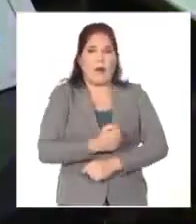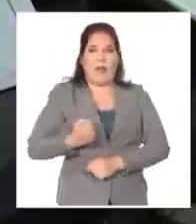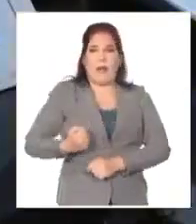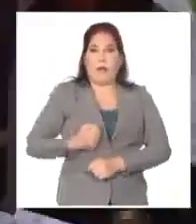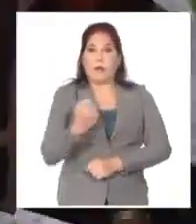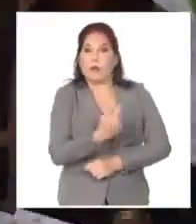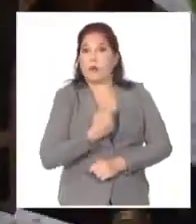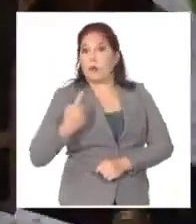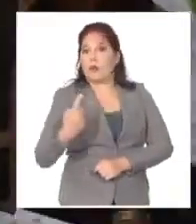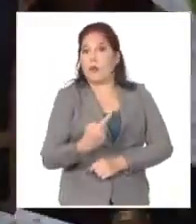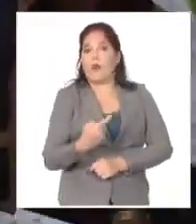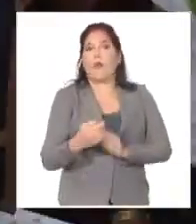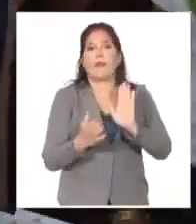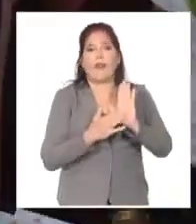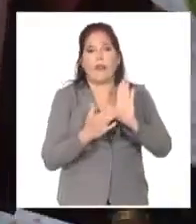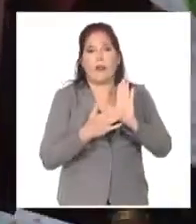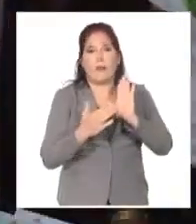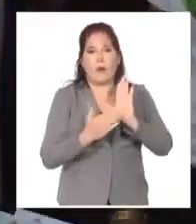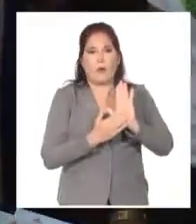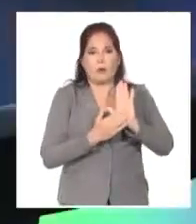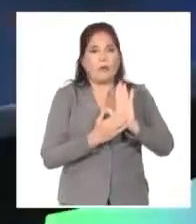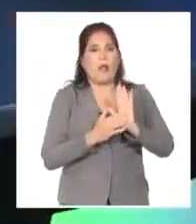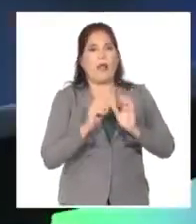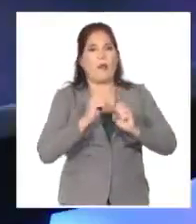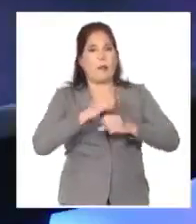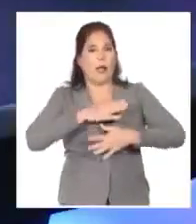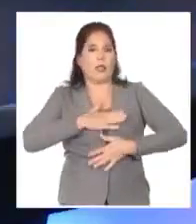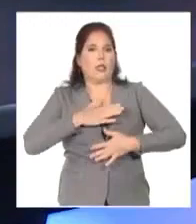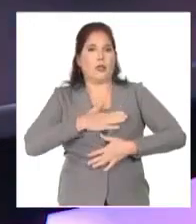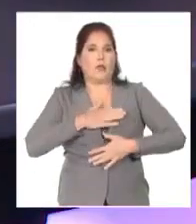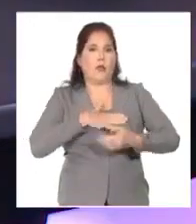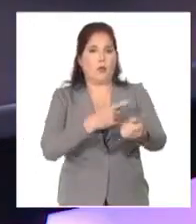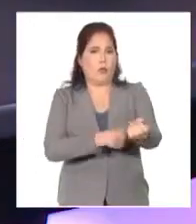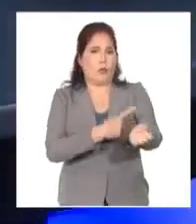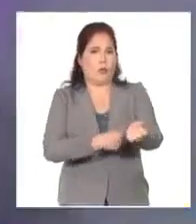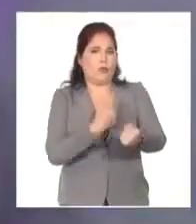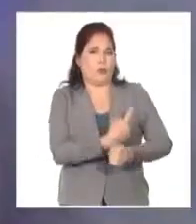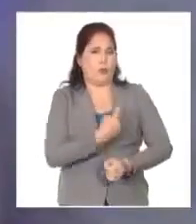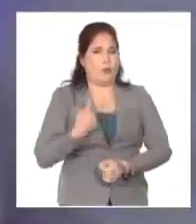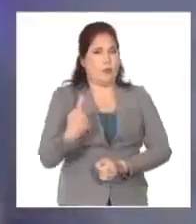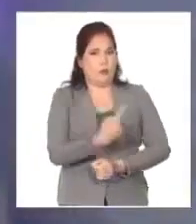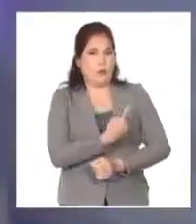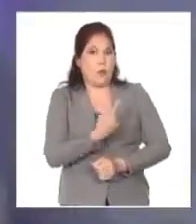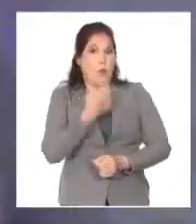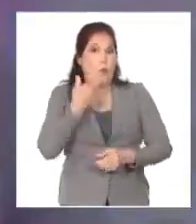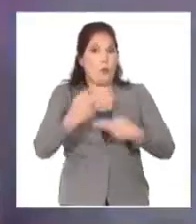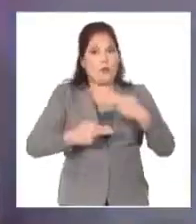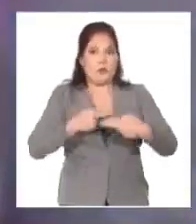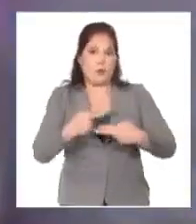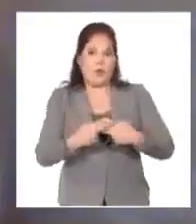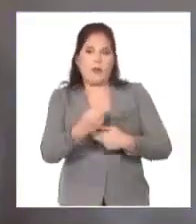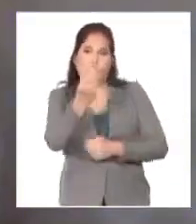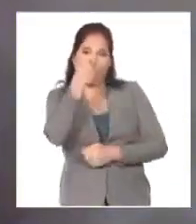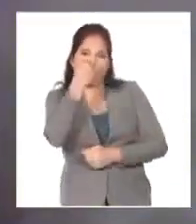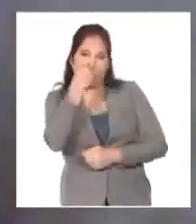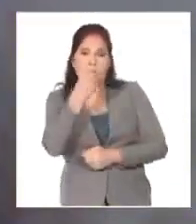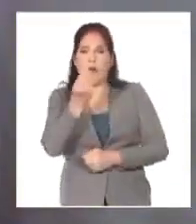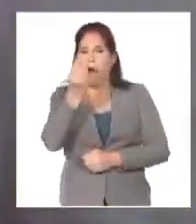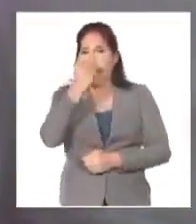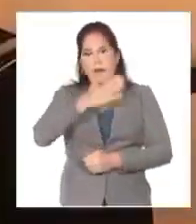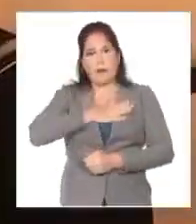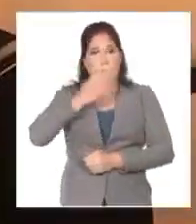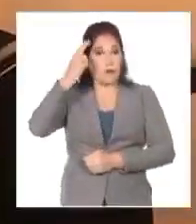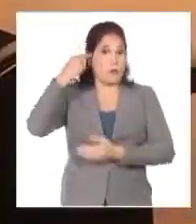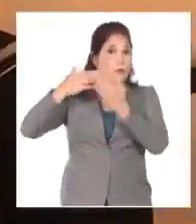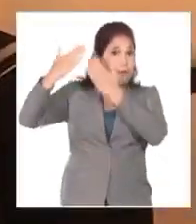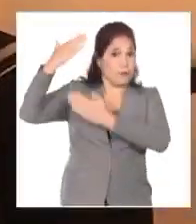común es demostrar el valor patrimonial que tiene para la región la forma como se elabora y consume ese alimento